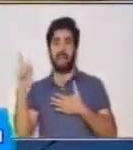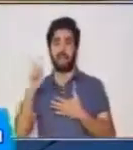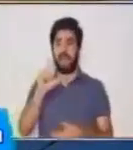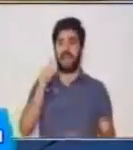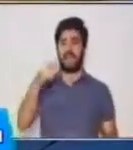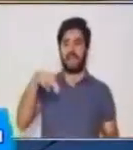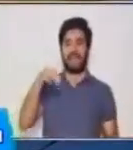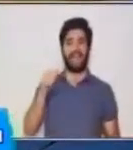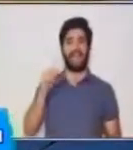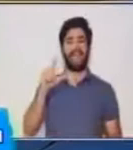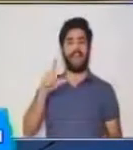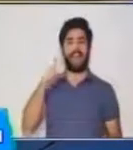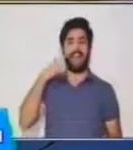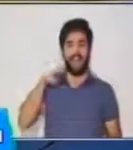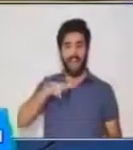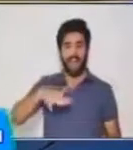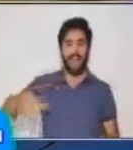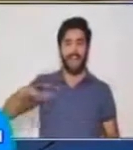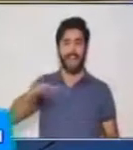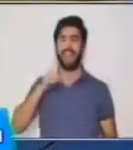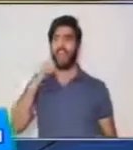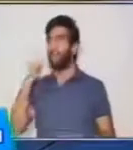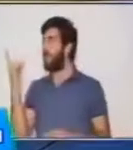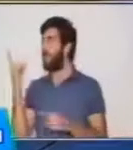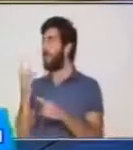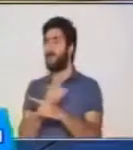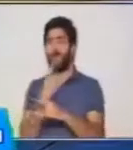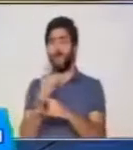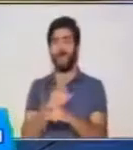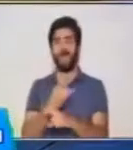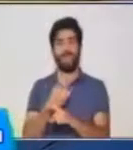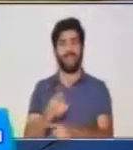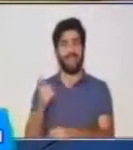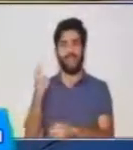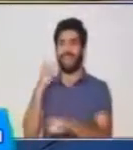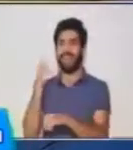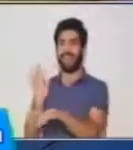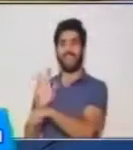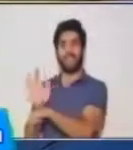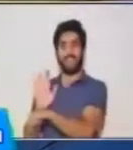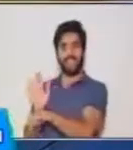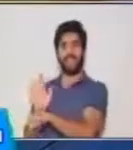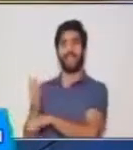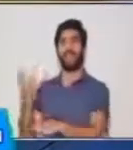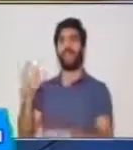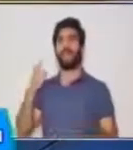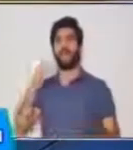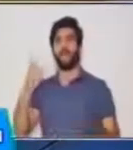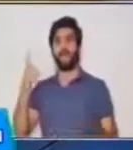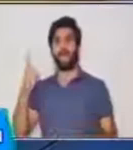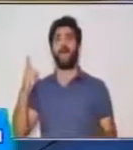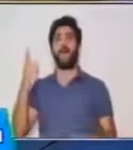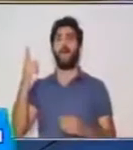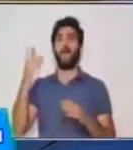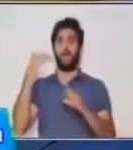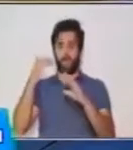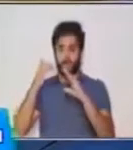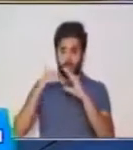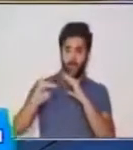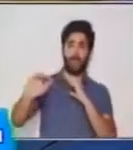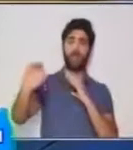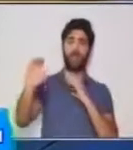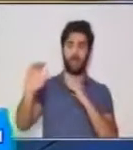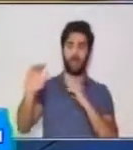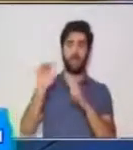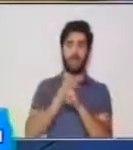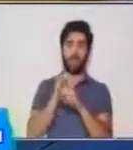Acá teníamos el canal que utilizaban el teléfono, teníamos también la televisión teníamos el viento, que es el canal por el que pasa cuando